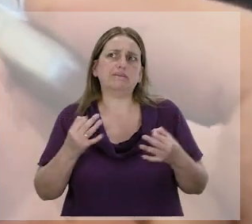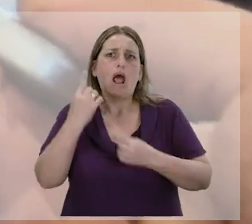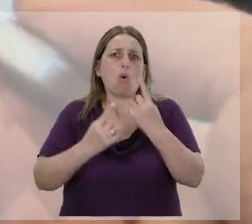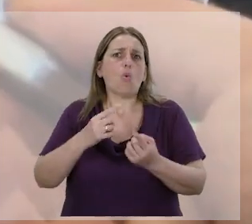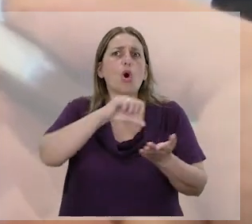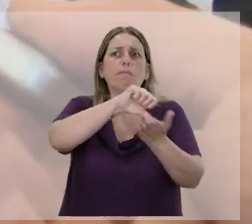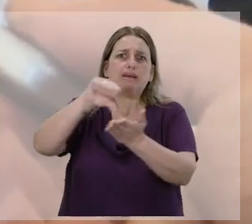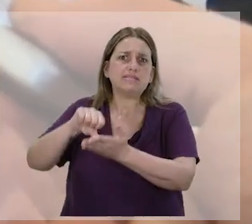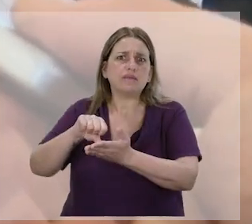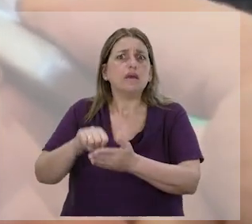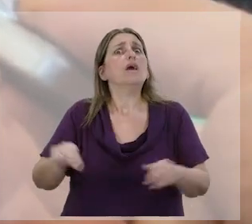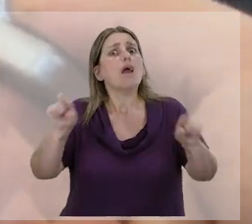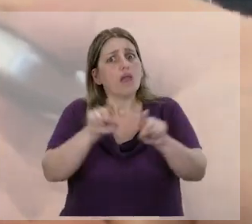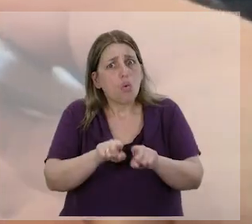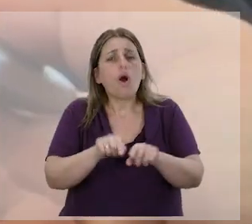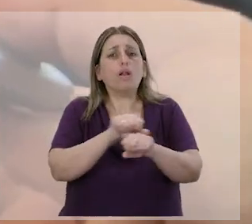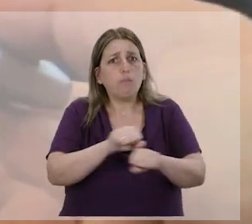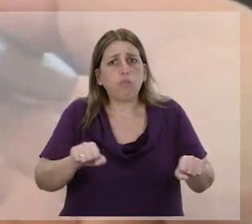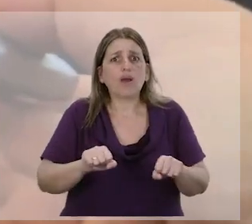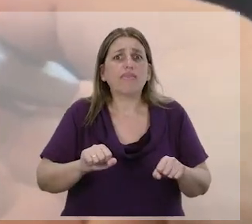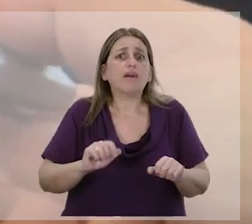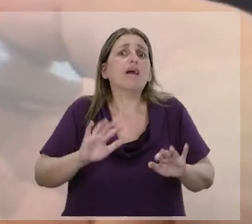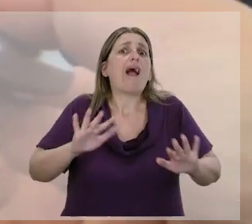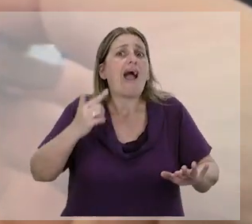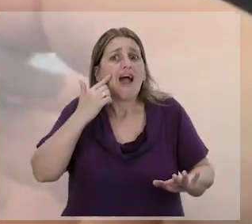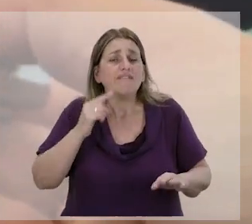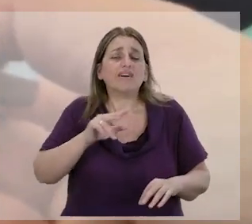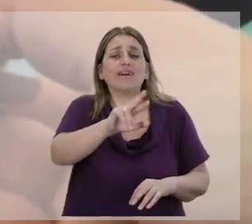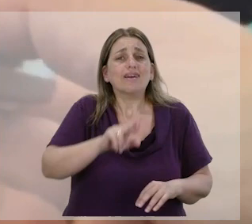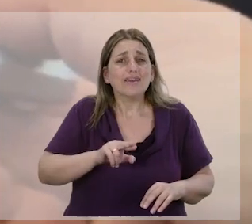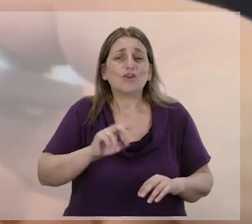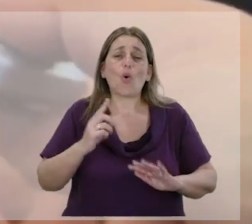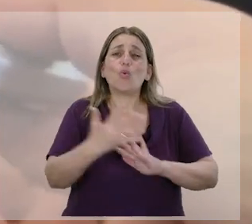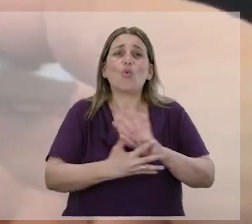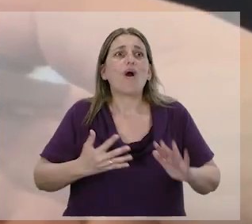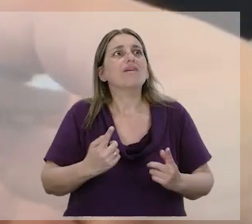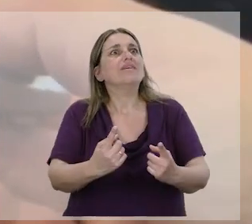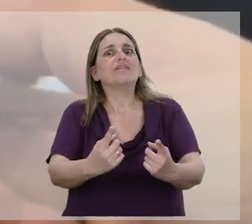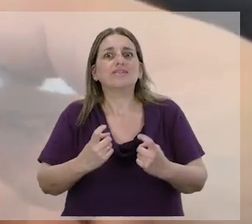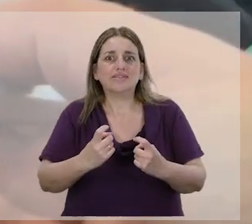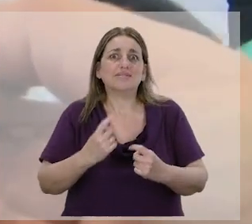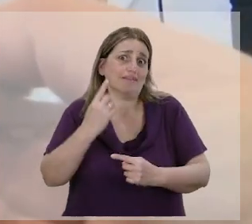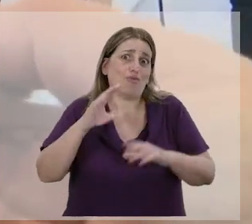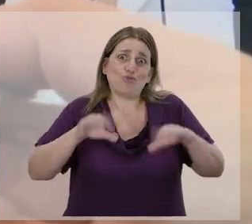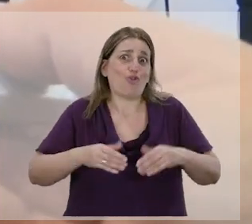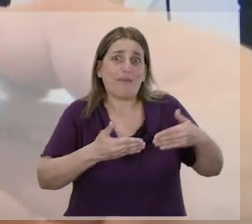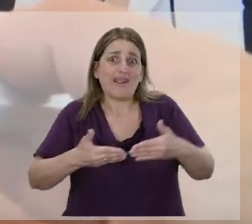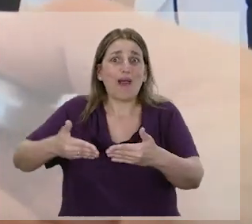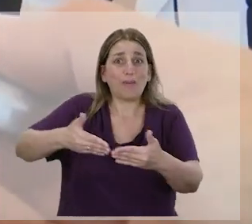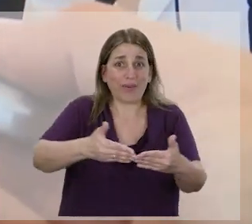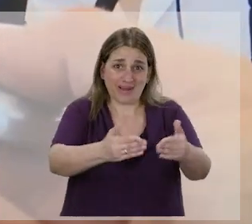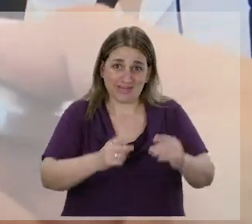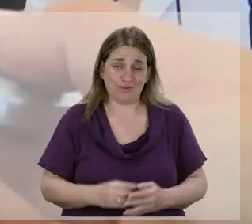interés especial, algunos países, algunos vecinos, puede ser una necesidad la del río Uruguay para